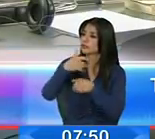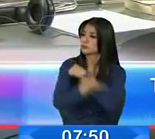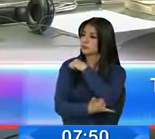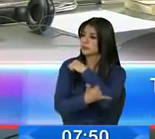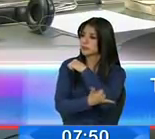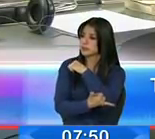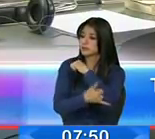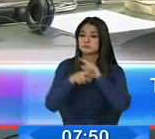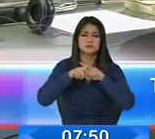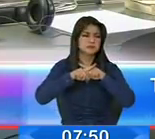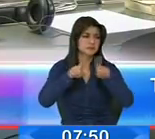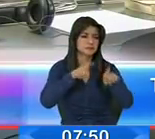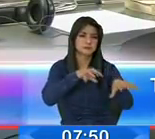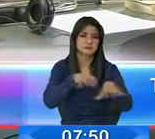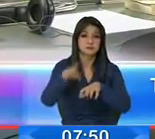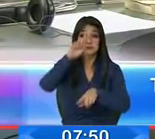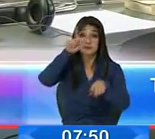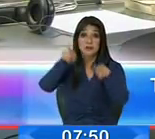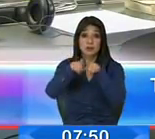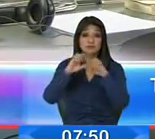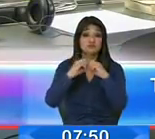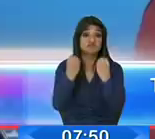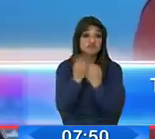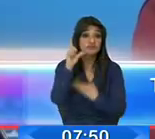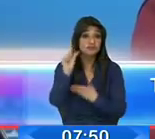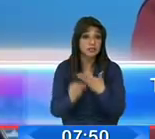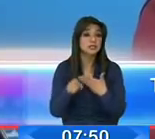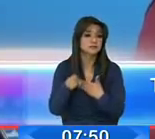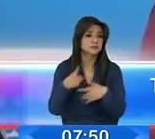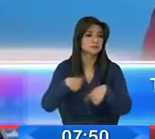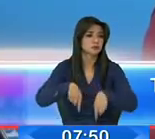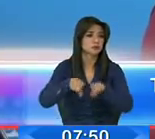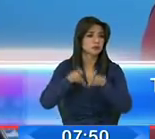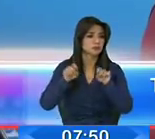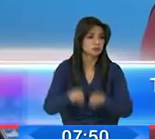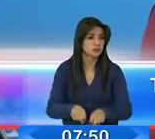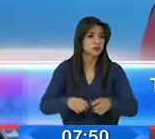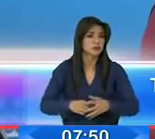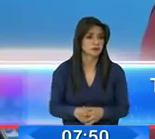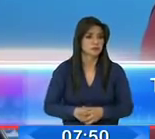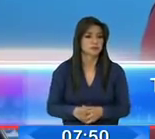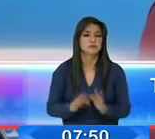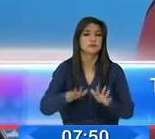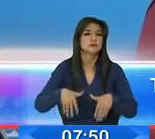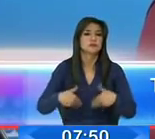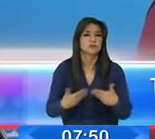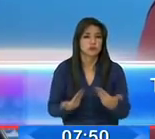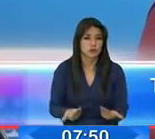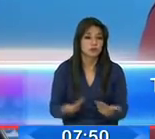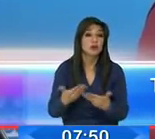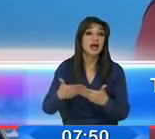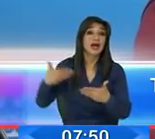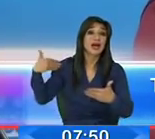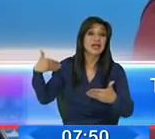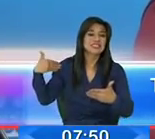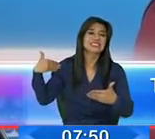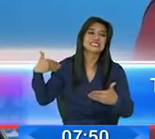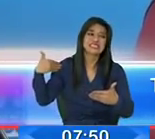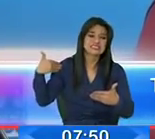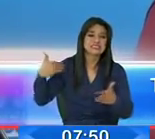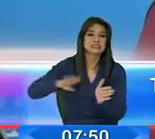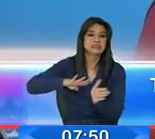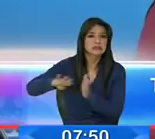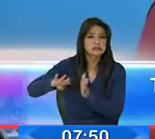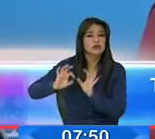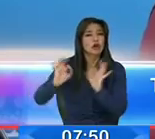algunas cosas. El acuerdo con el fondo tiene cosas muy importantes que debemos tomar en cuenta y que se han dejado atrás o